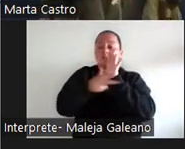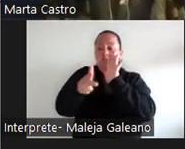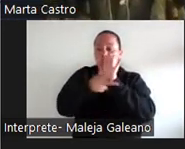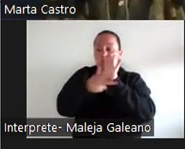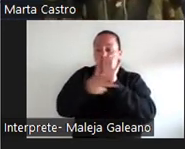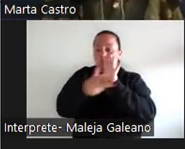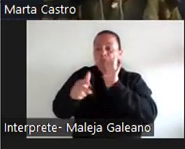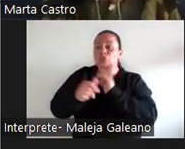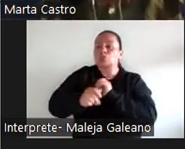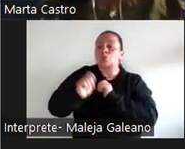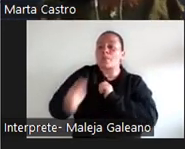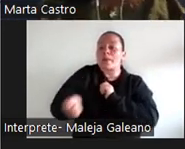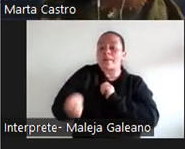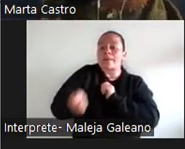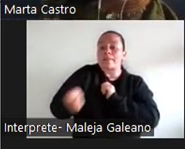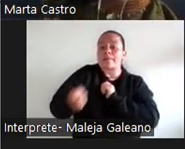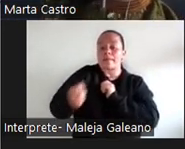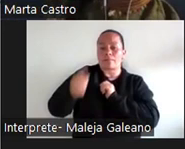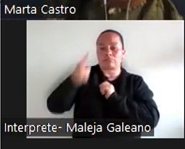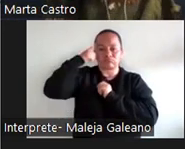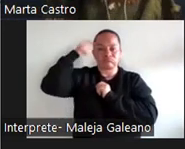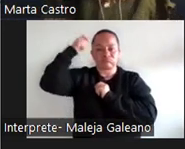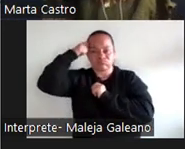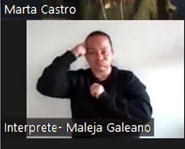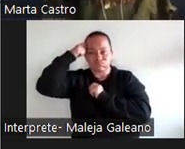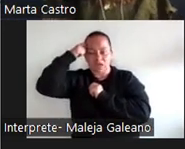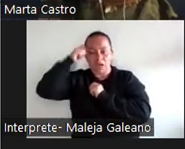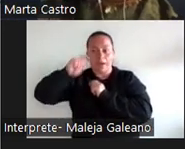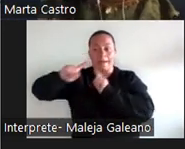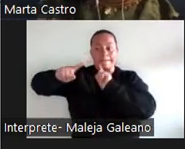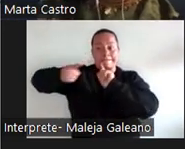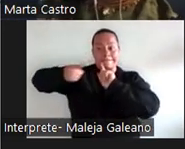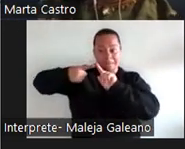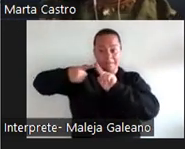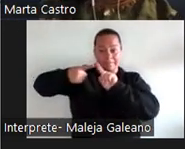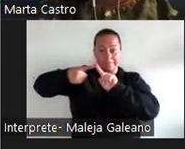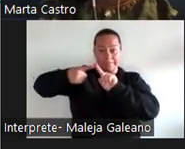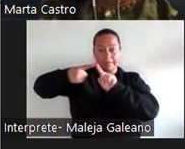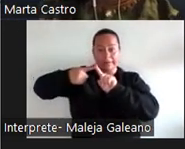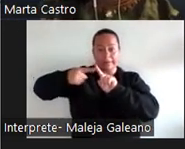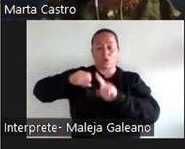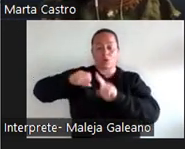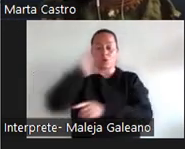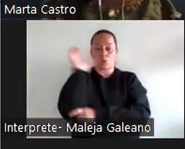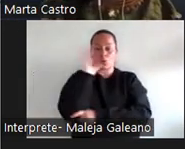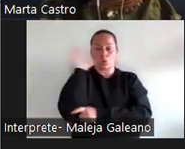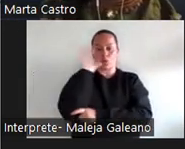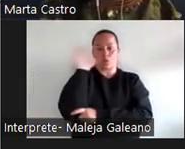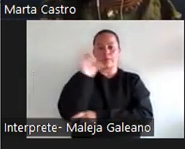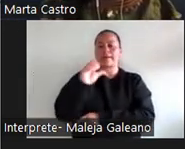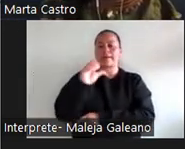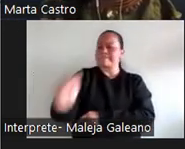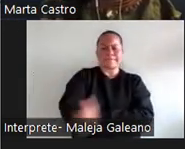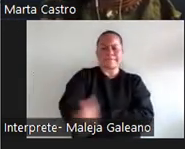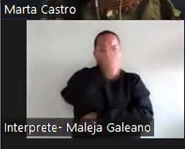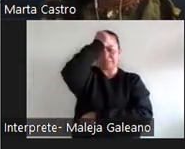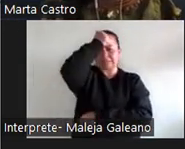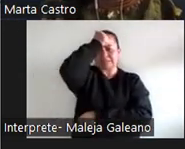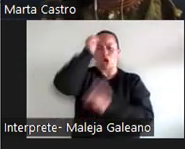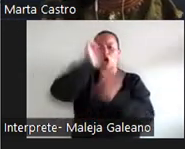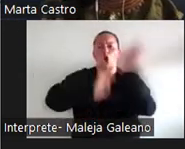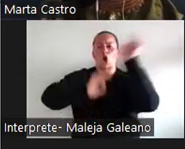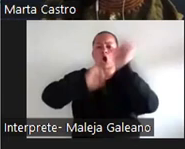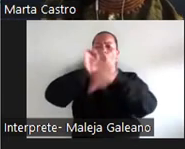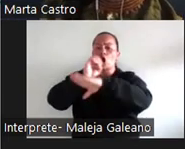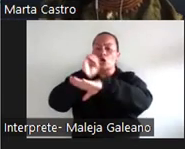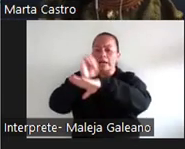encontramos varios desafíos el primero de ellos es que en Colombia prima la organización familista